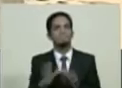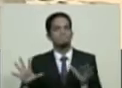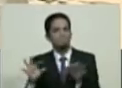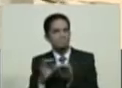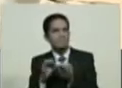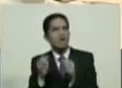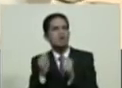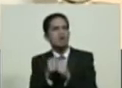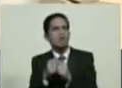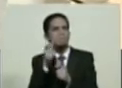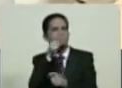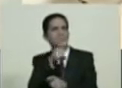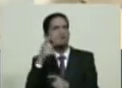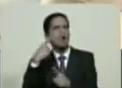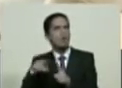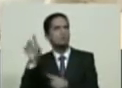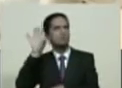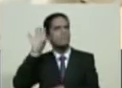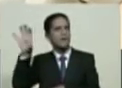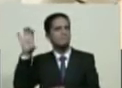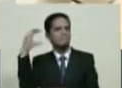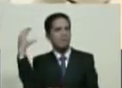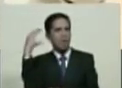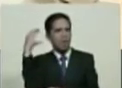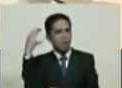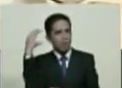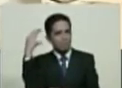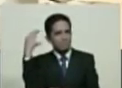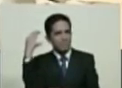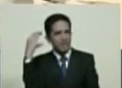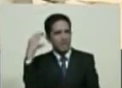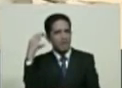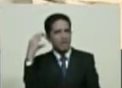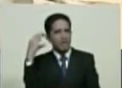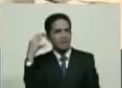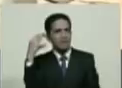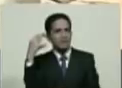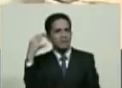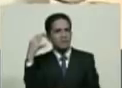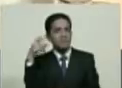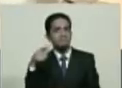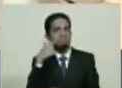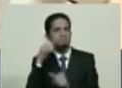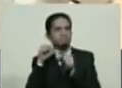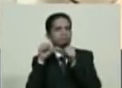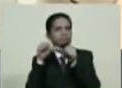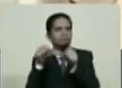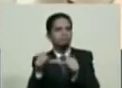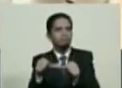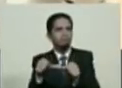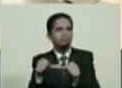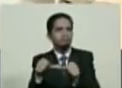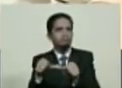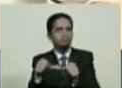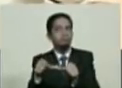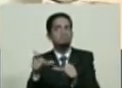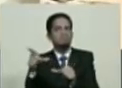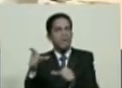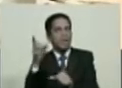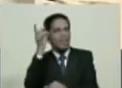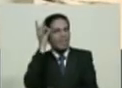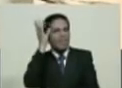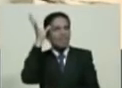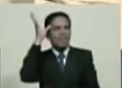factores externos desde Colombia, donde permanecen los autores intelectuales